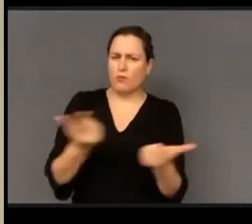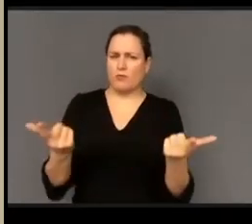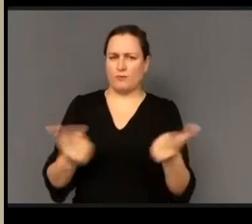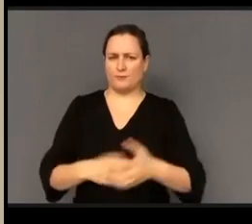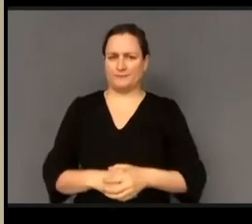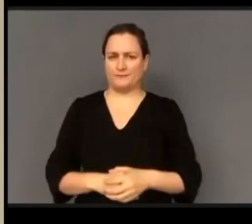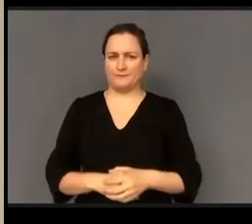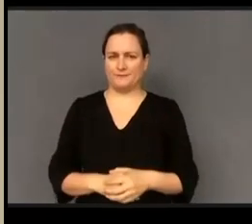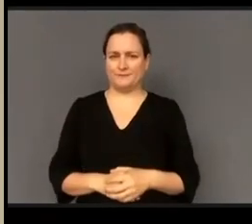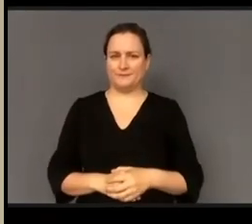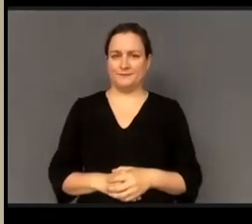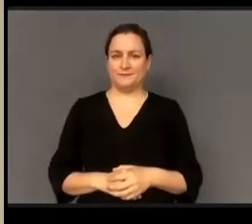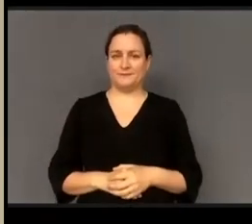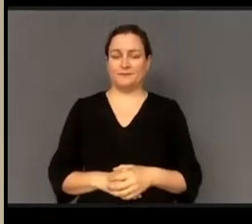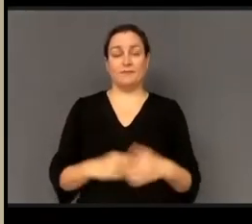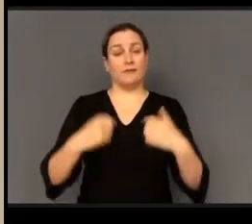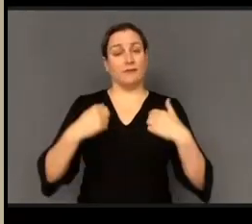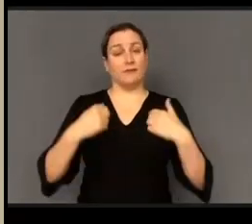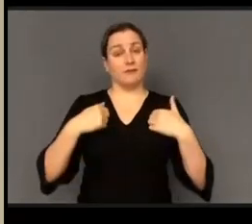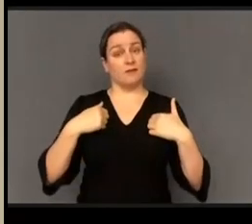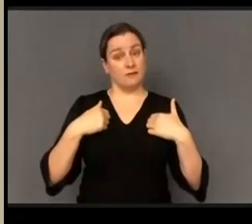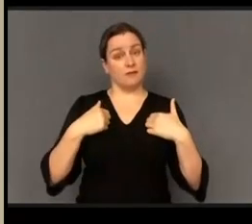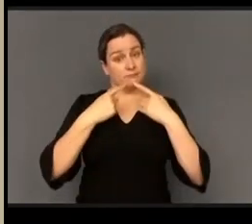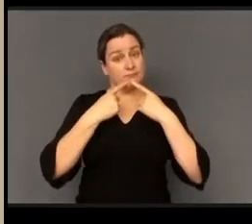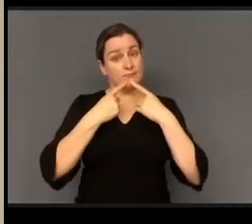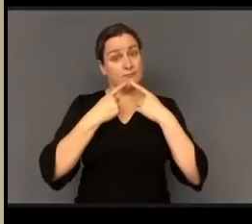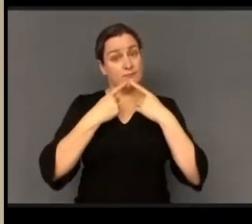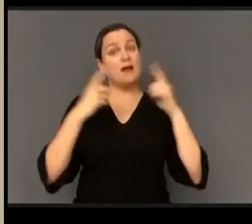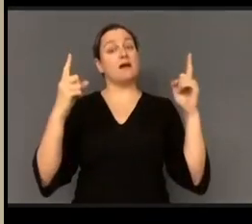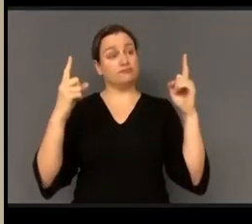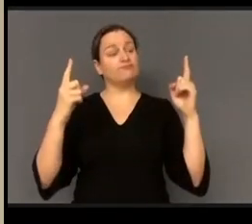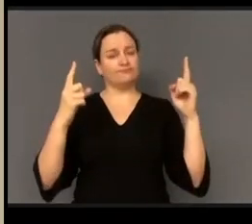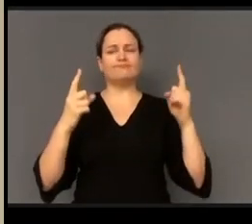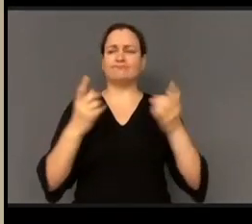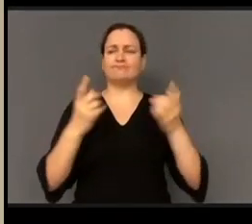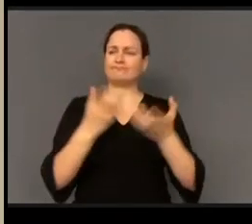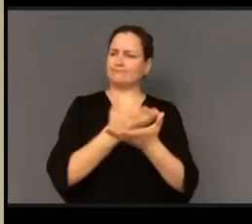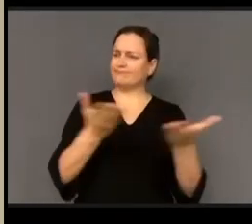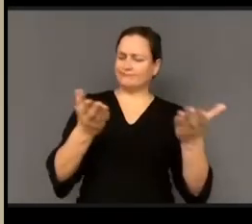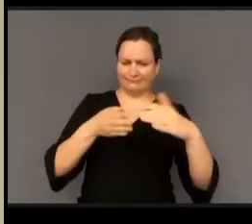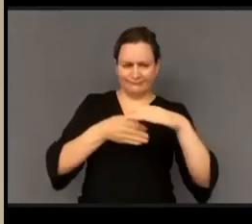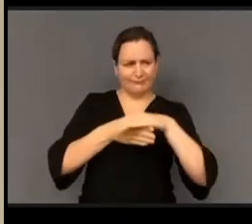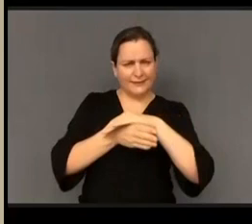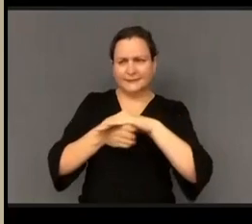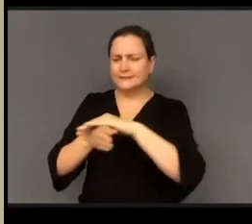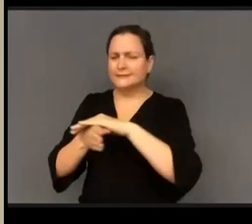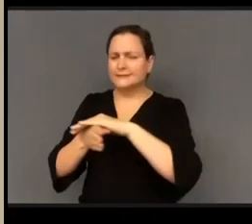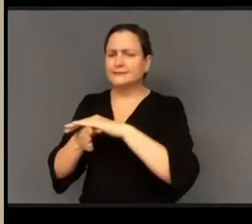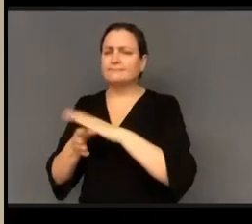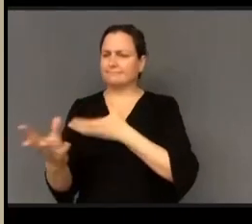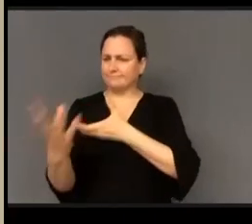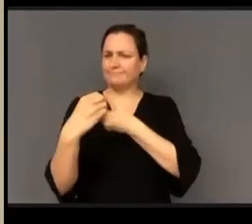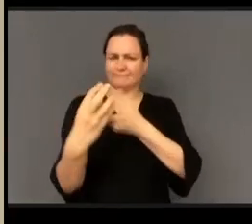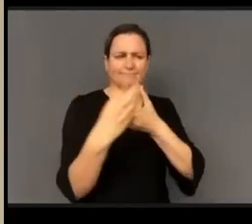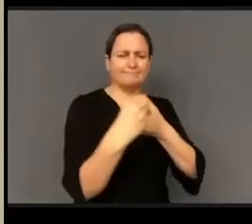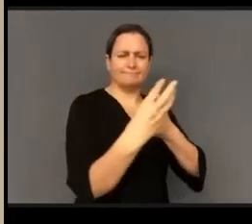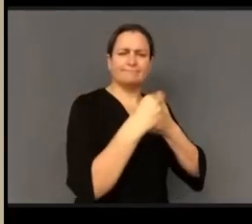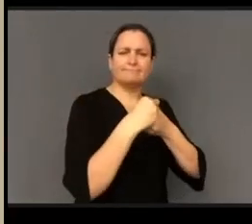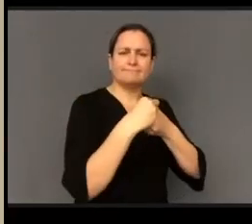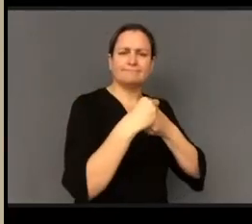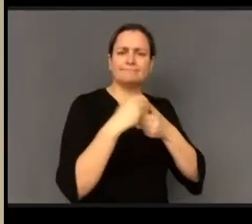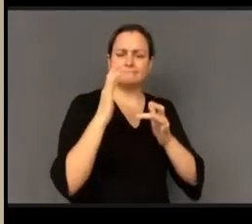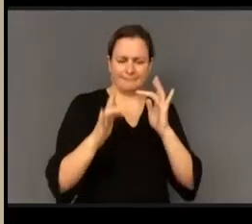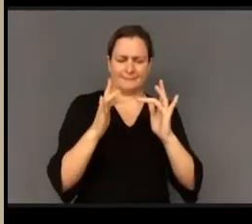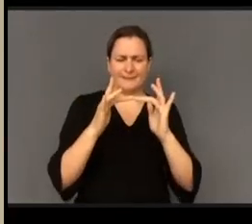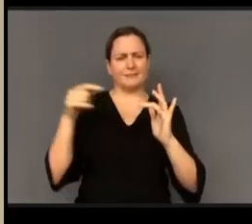empoderando a todas las personas, es una expresión de nuestra firme determinación de hacer realidad una Internet inclusiva que no deje a